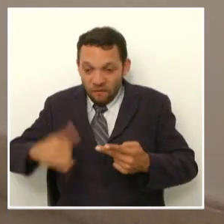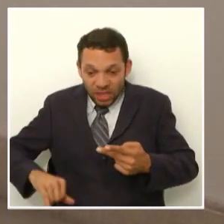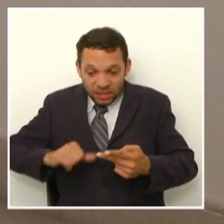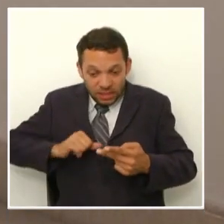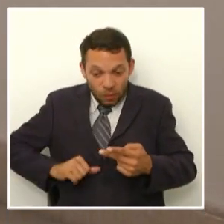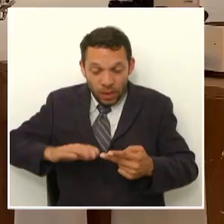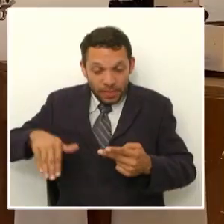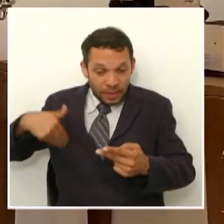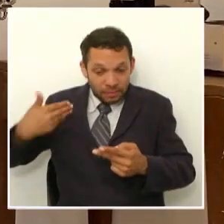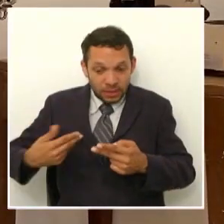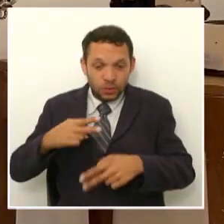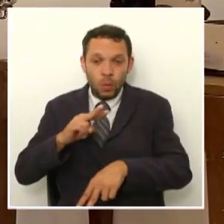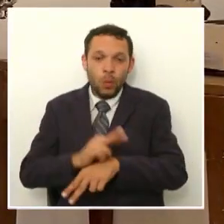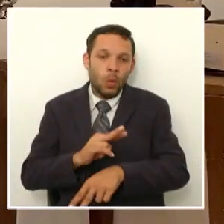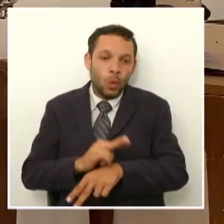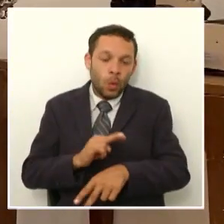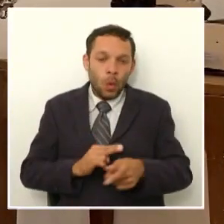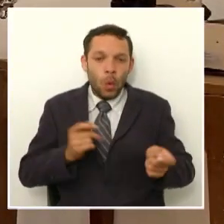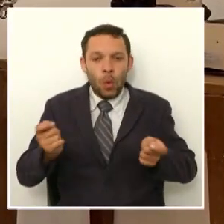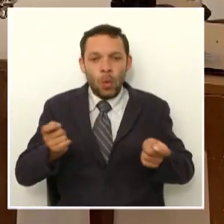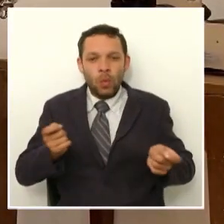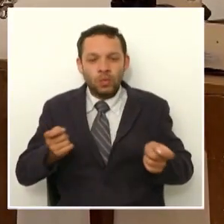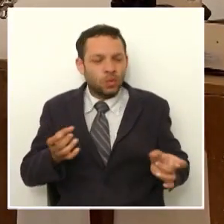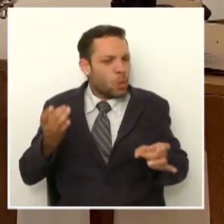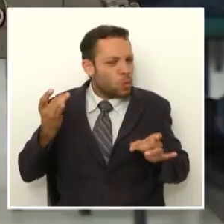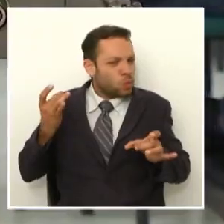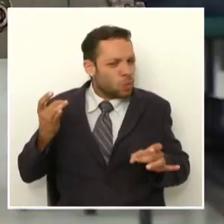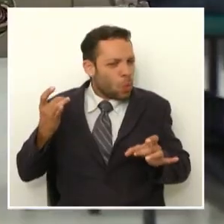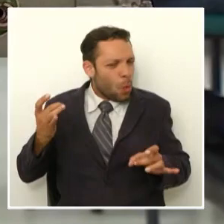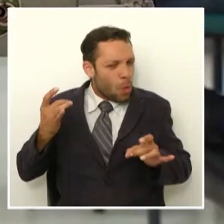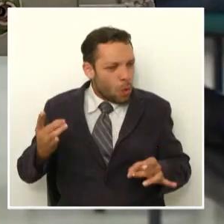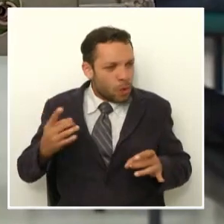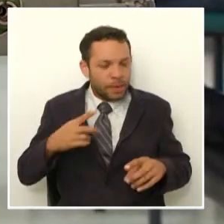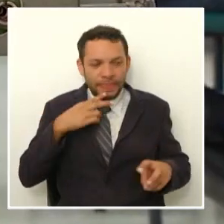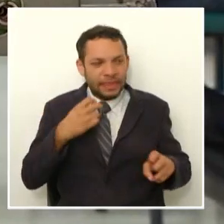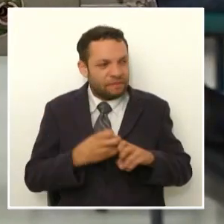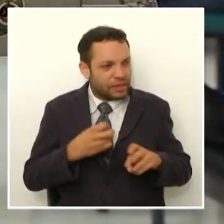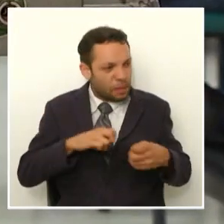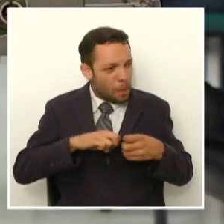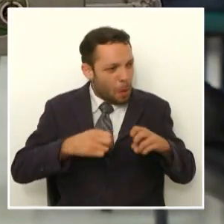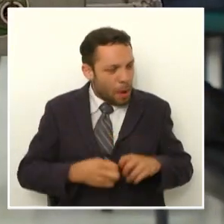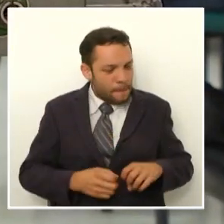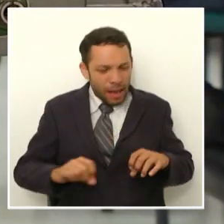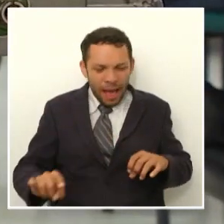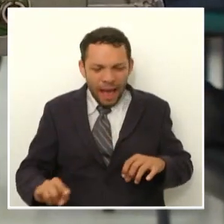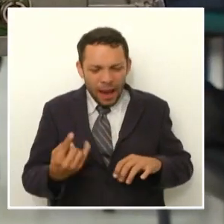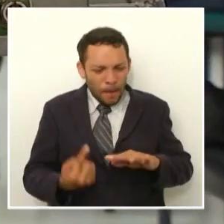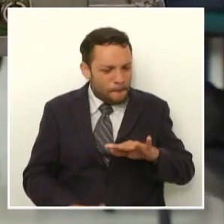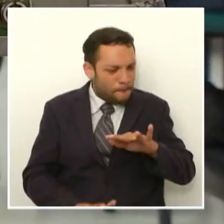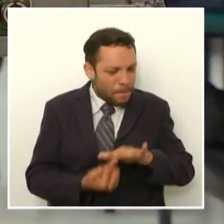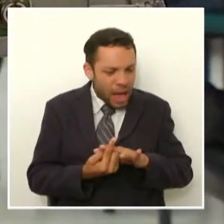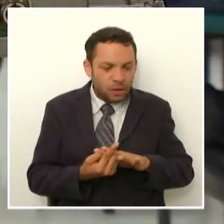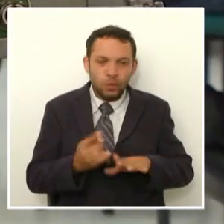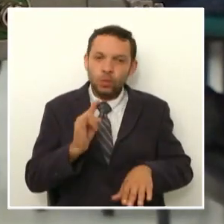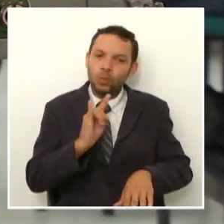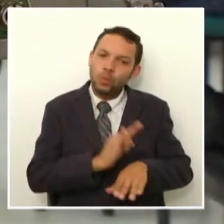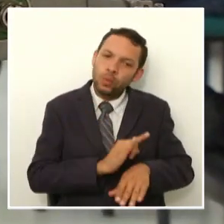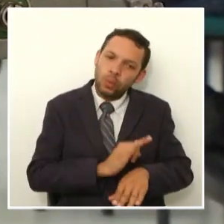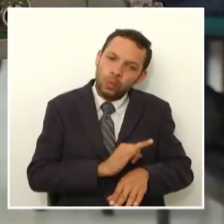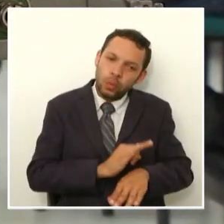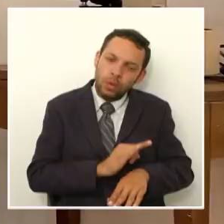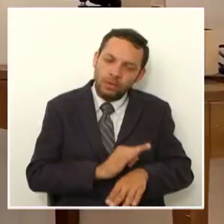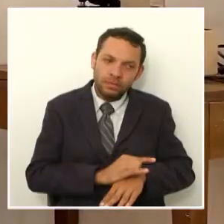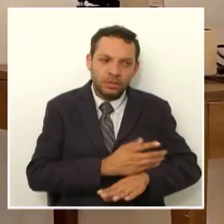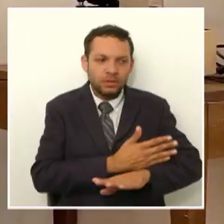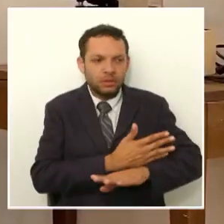posoperatorio, para controlar su dolor, para controlar todas las complicaciones que puedan surgir de la anestesia, de manera que hoy en día